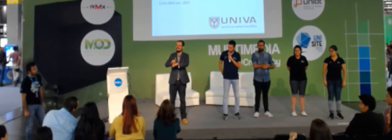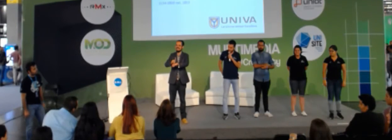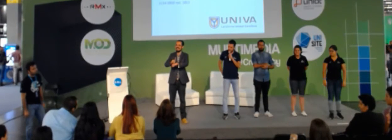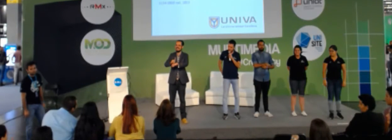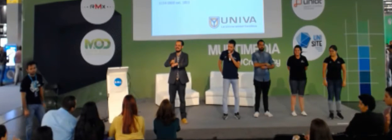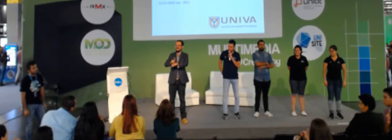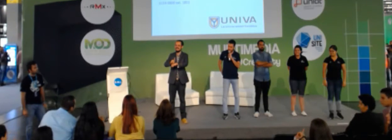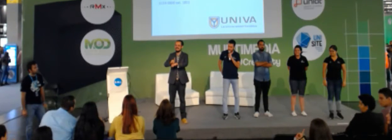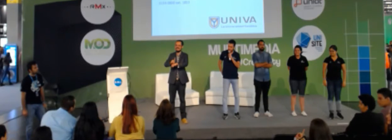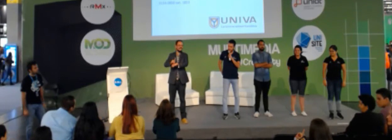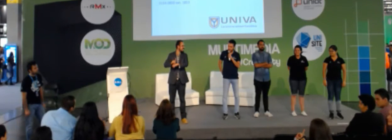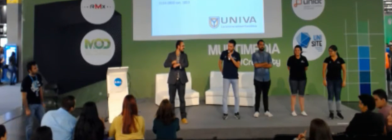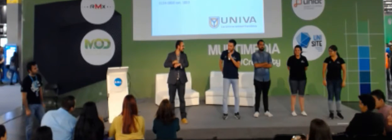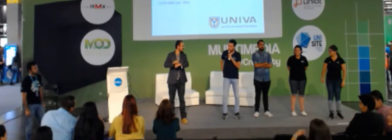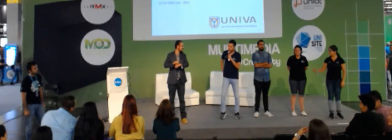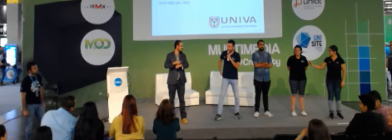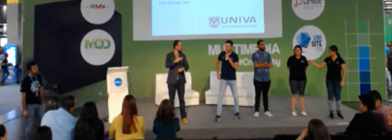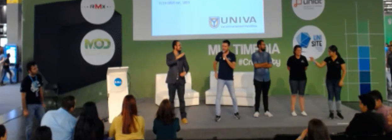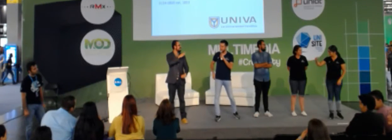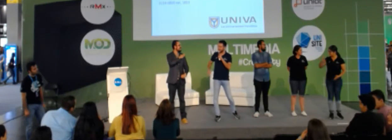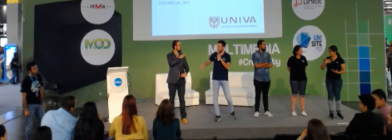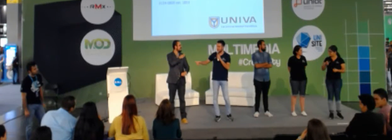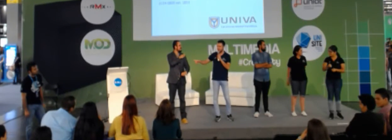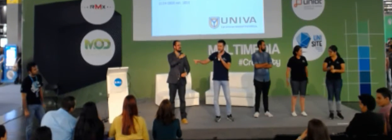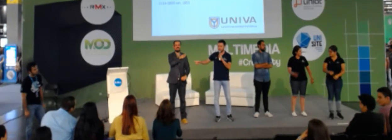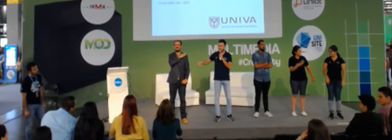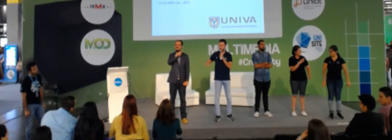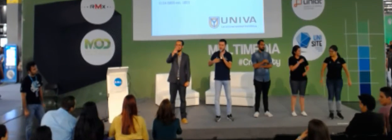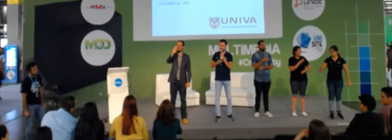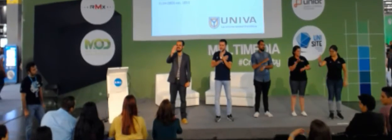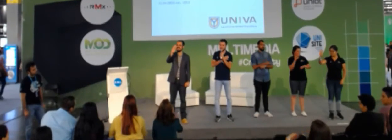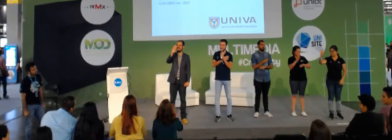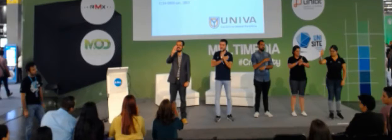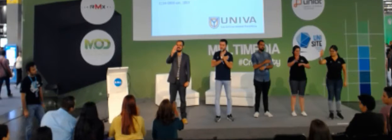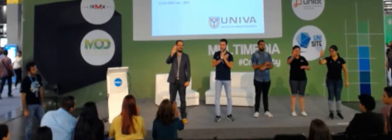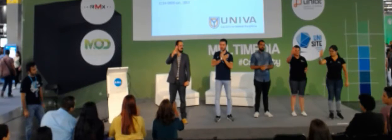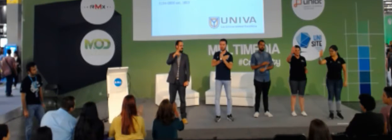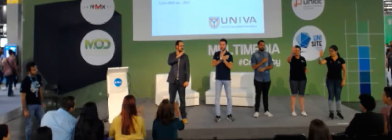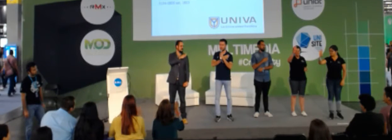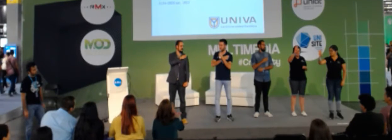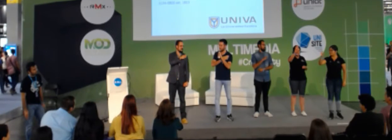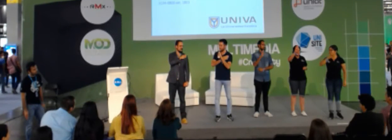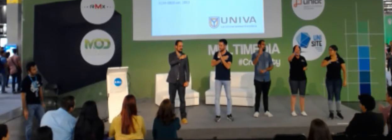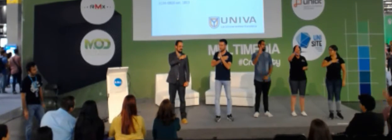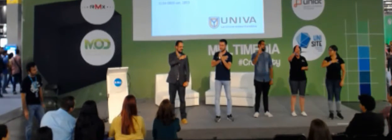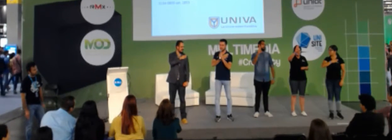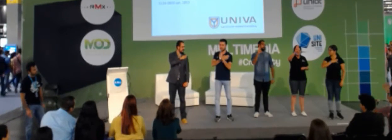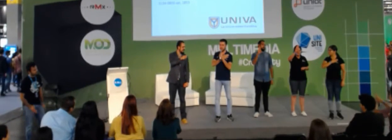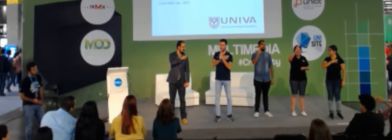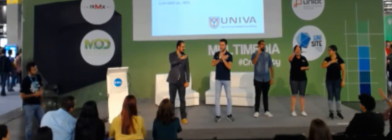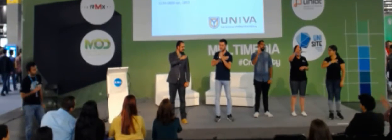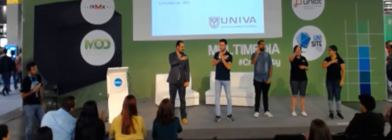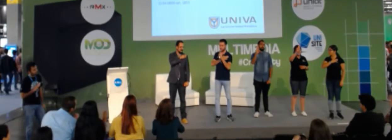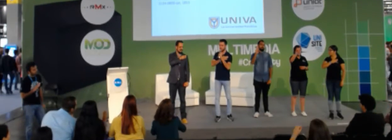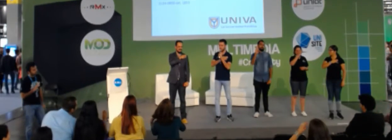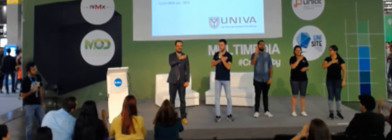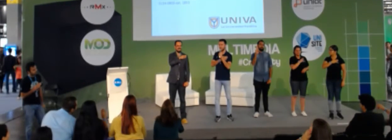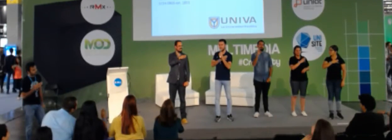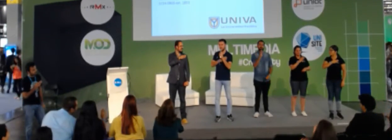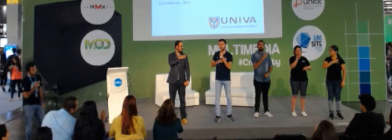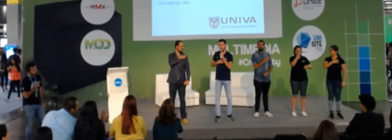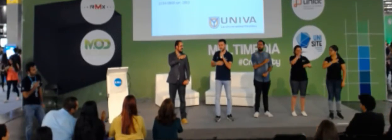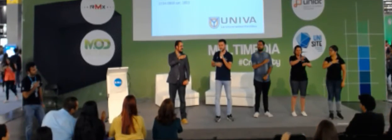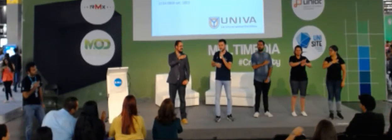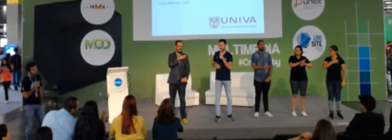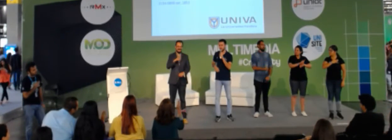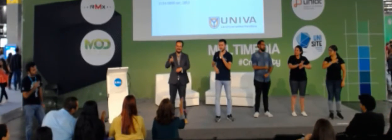Buenos días. La primera letra es la B y la haces es como en la altura del pecho, ¿sí? Como del corazón. Ese